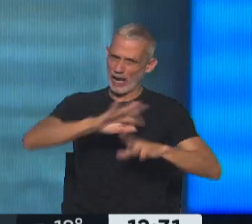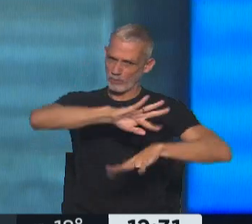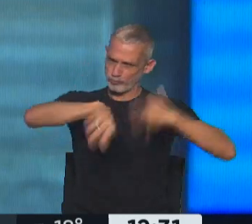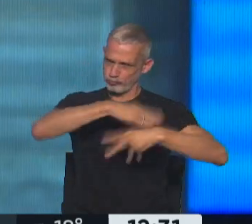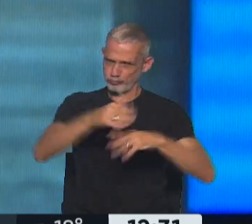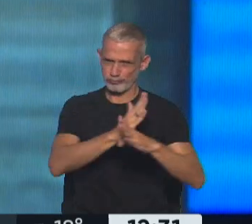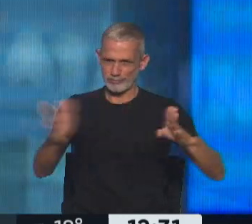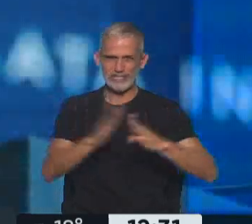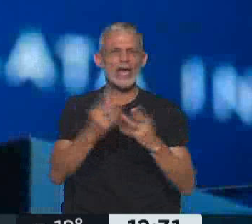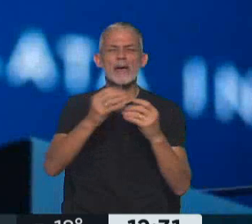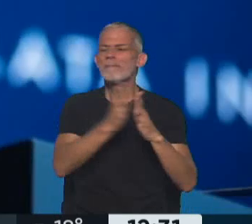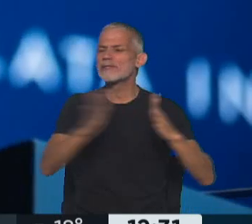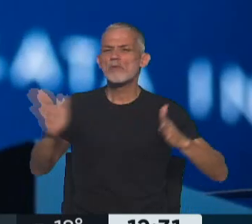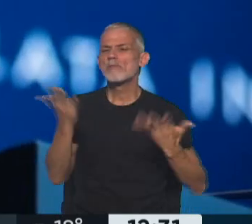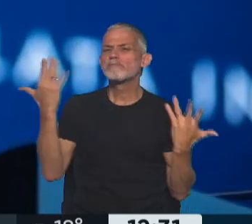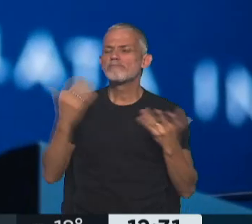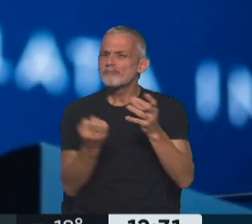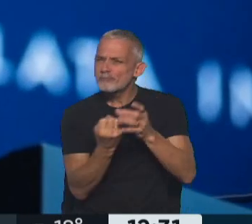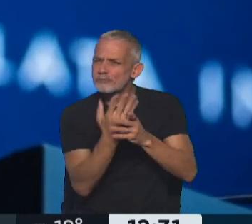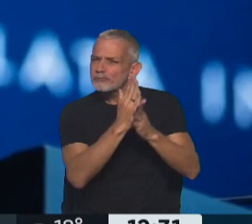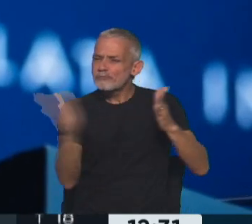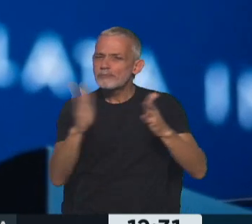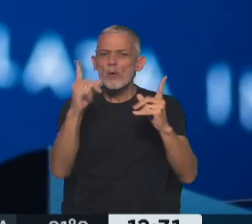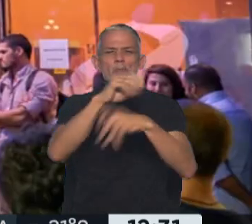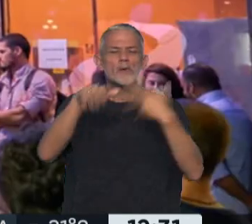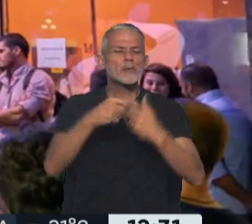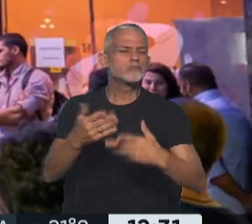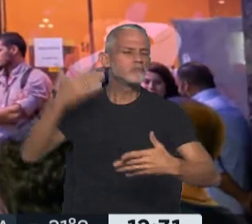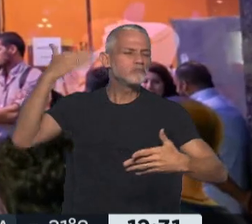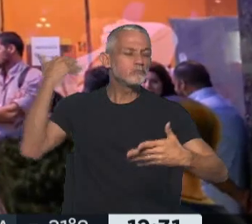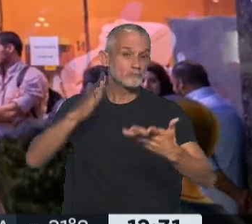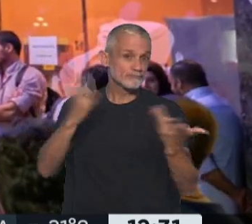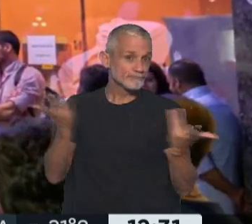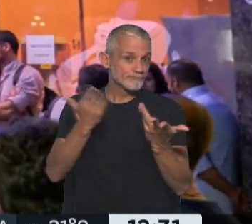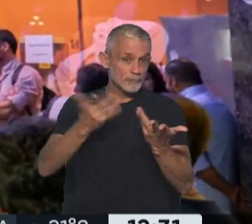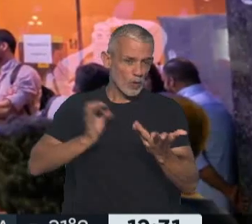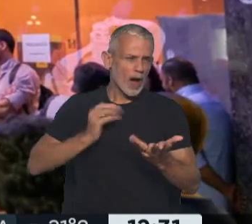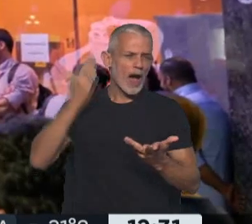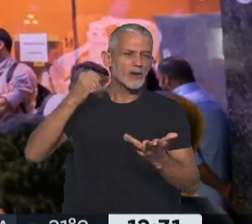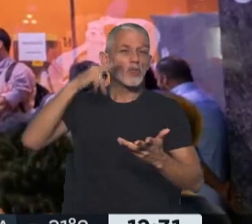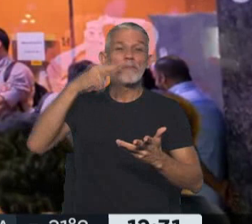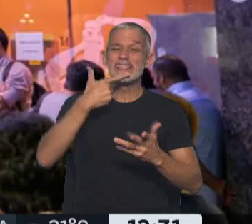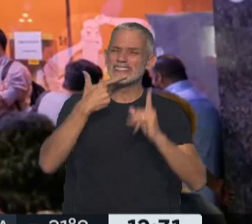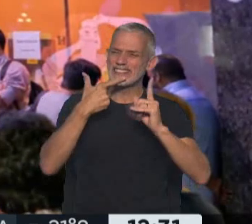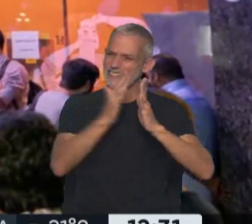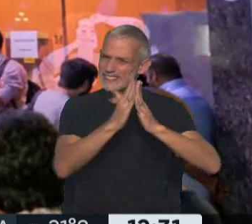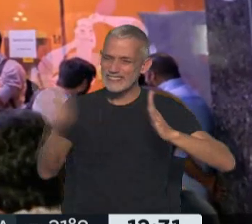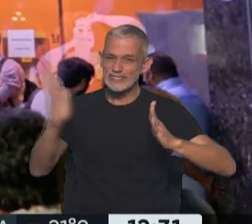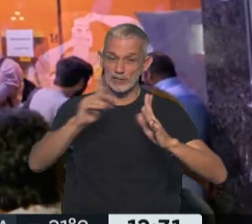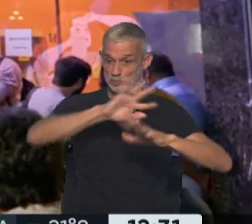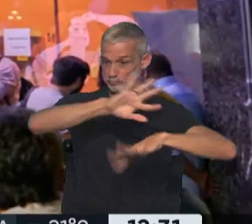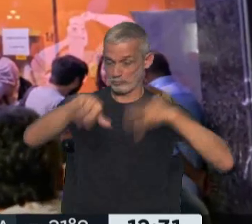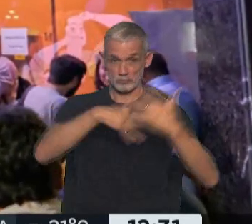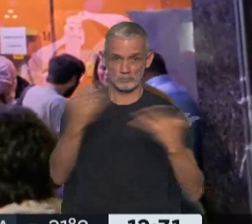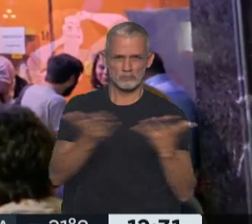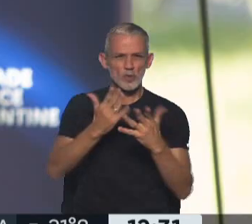donde empezó cómo se originó esto y para eso nos tenemos que ir mucho más atrás yo diría por lo menos a 2017 cuando una crisis como